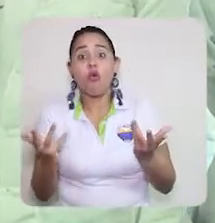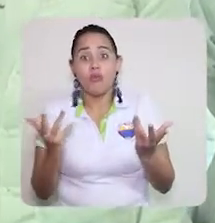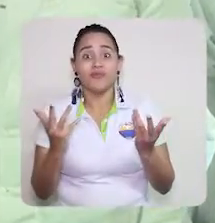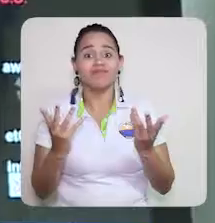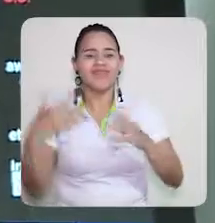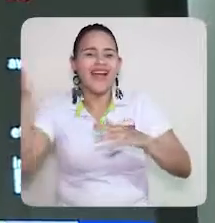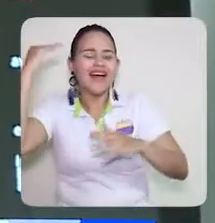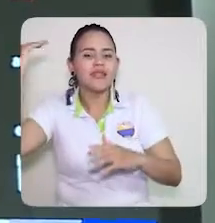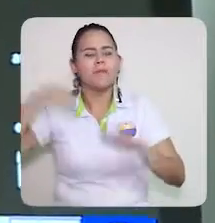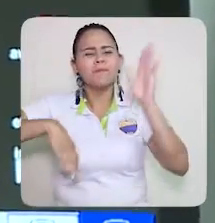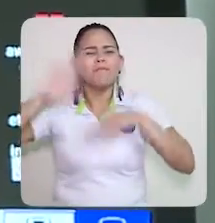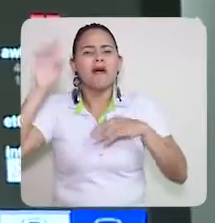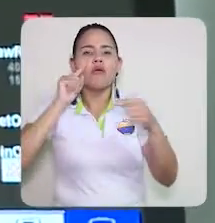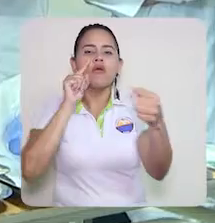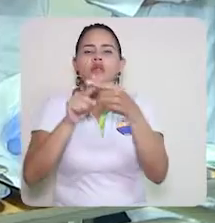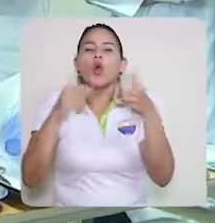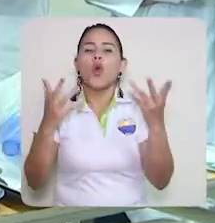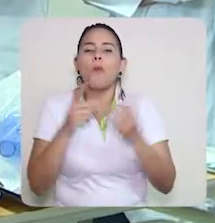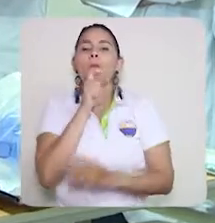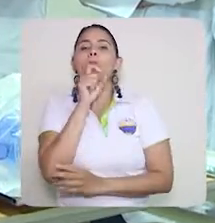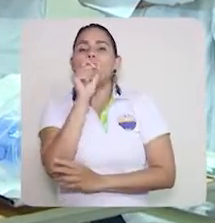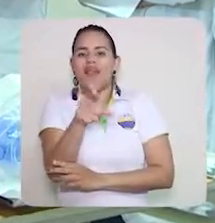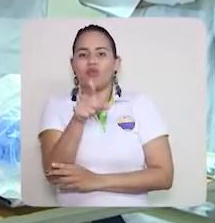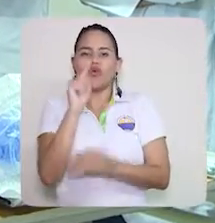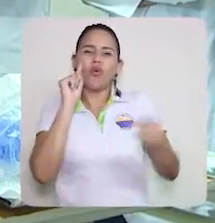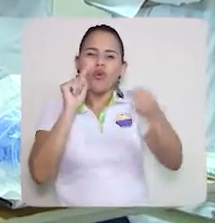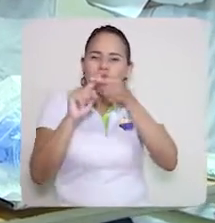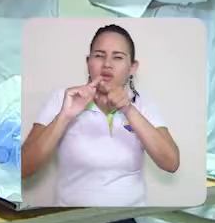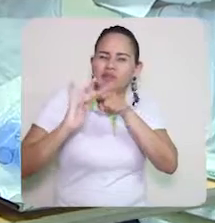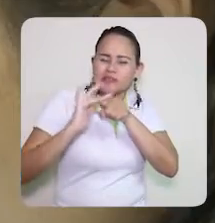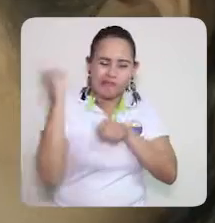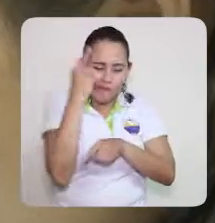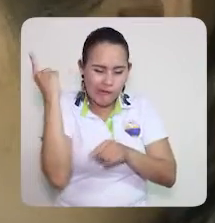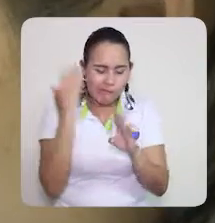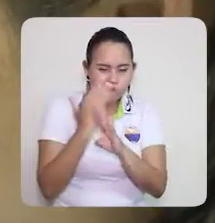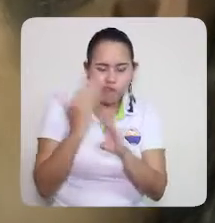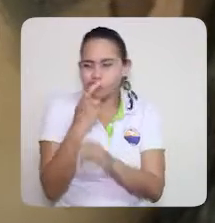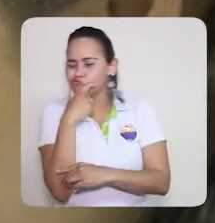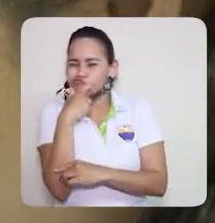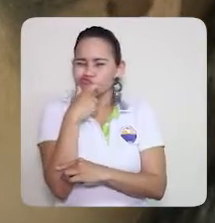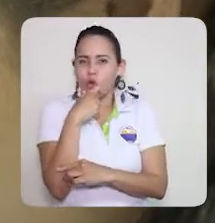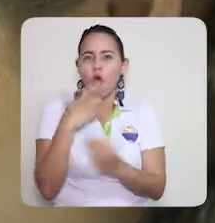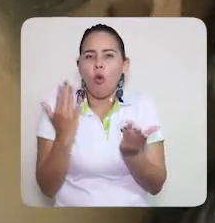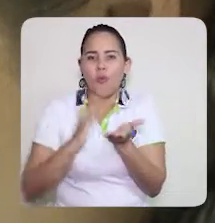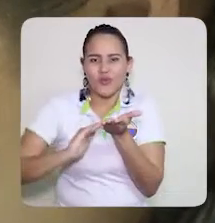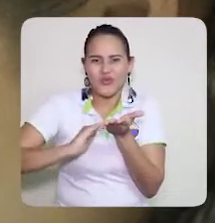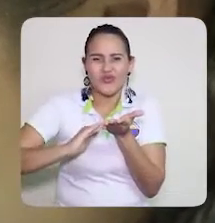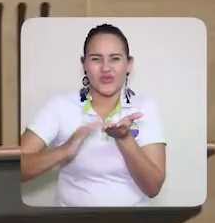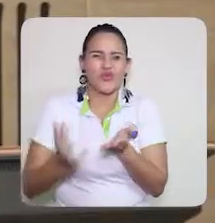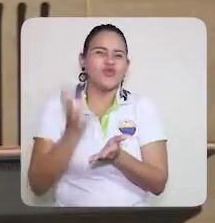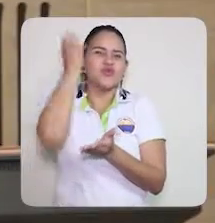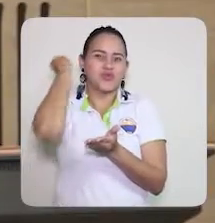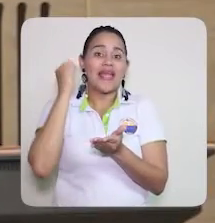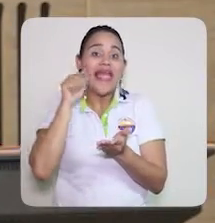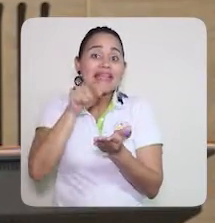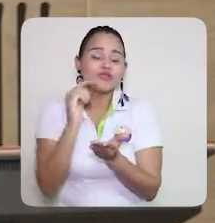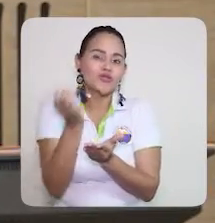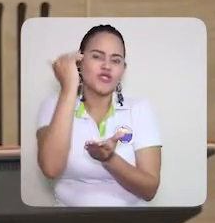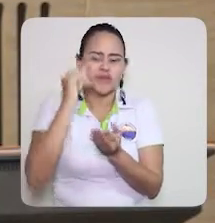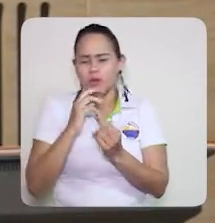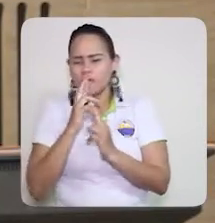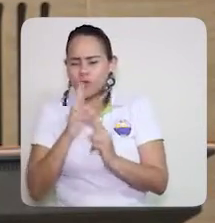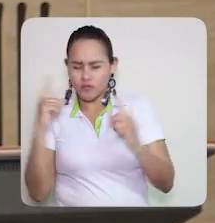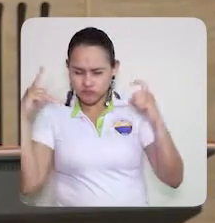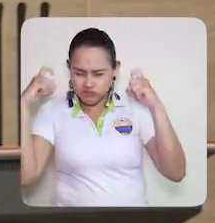Pasteur estuvo basada en resolver una pregunta práctica que tenía que ver con el control de las infecciones y cómo controlarlas, e impulsó el